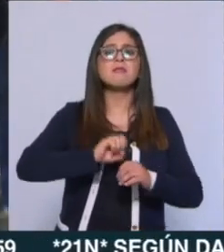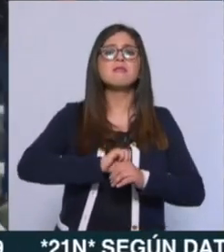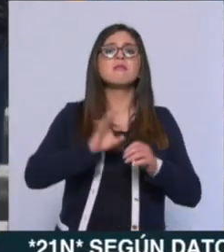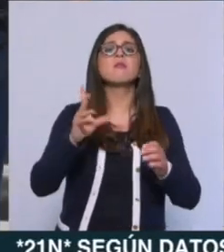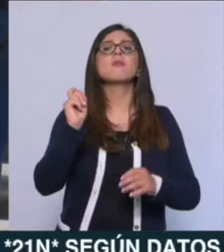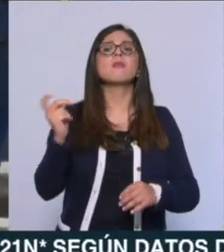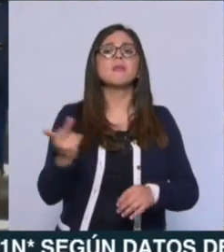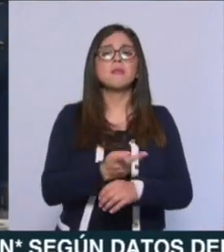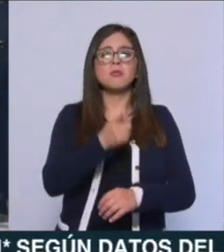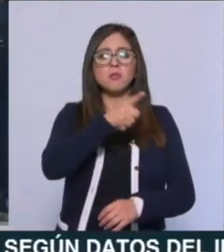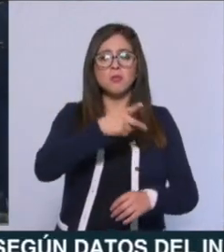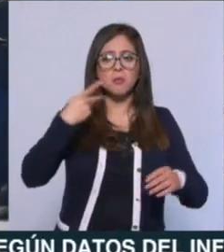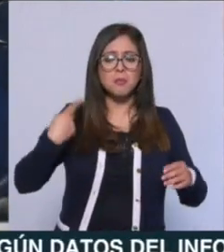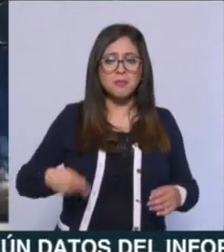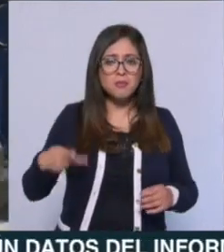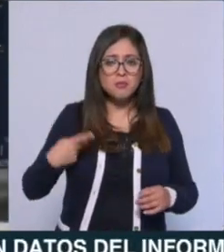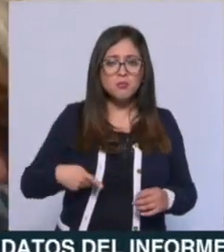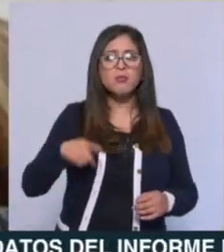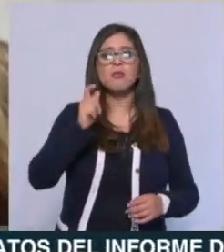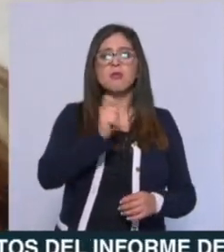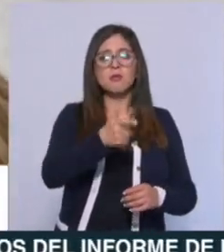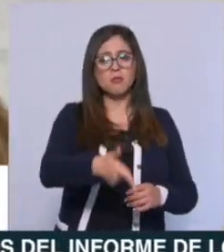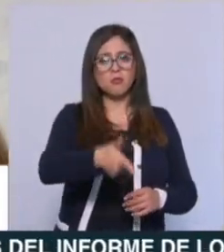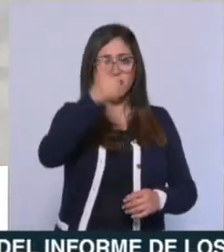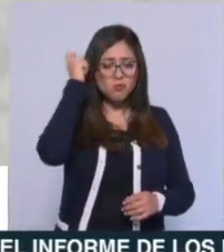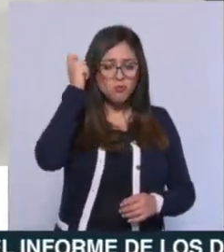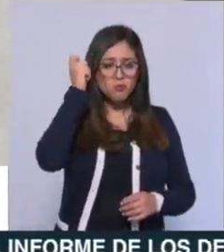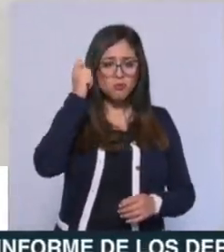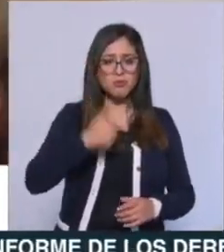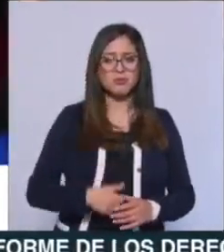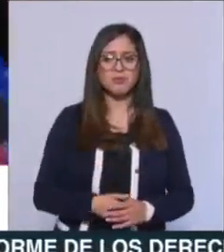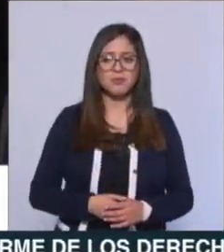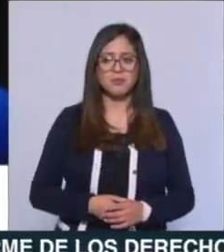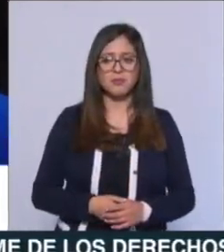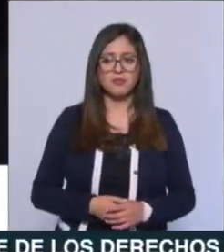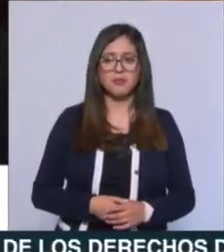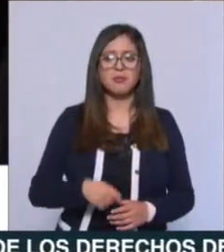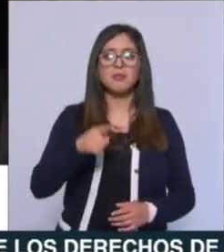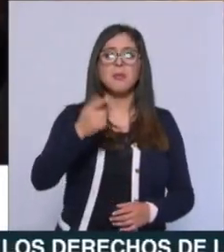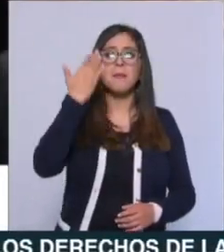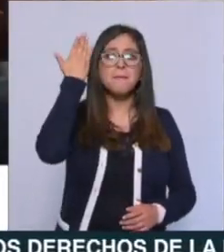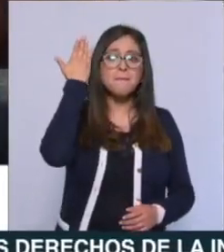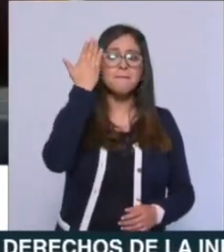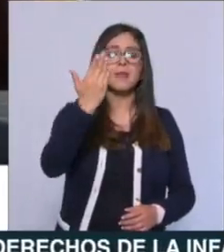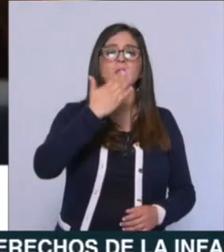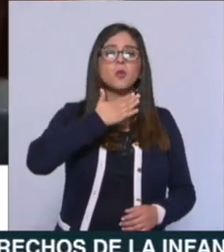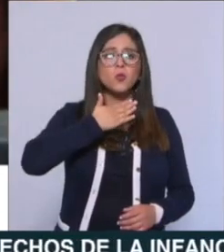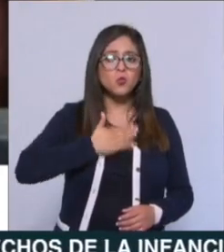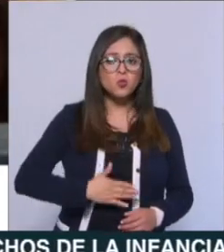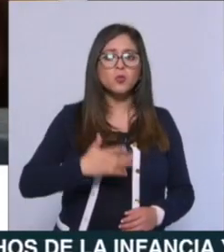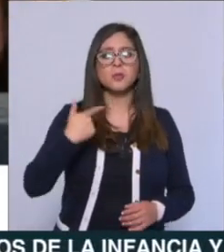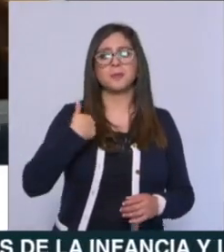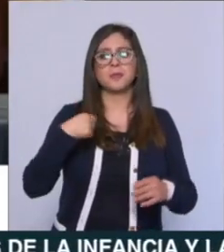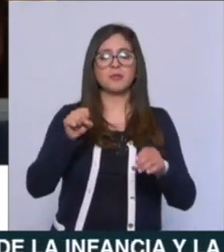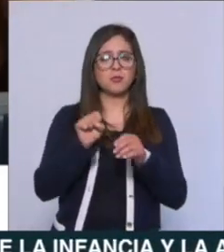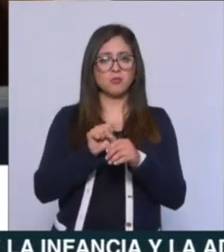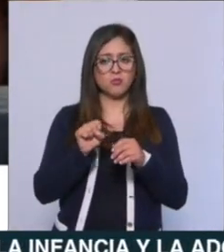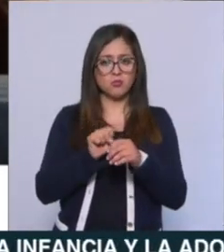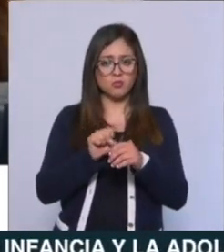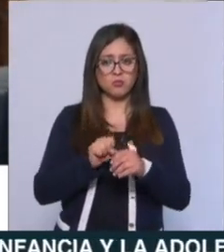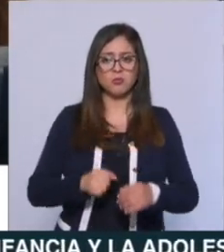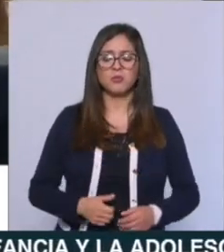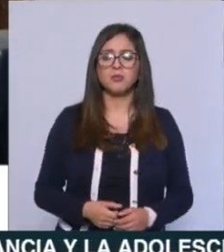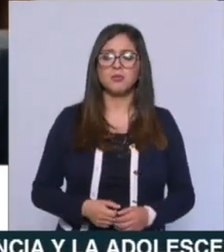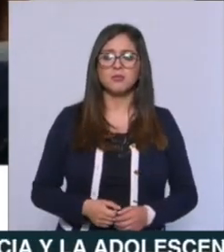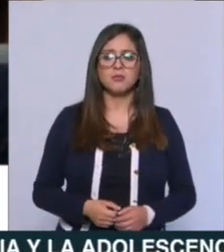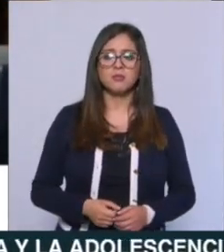para que el culpable reciba su merecido. Exigimos justicia, solo justicia con la niña, ¿no? No